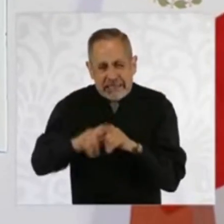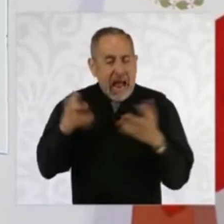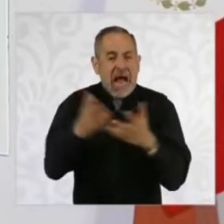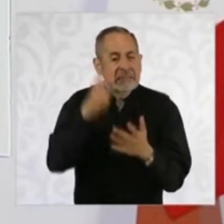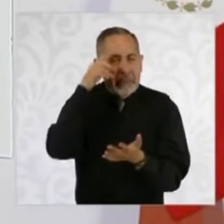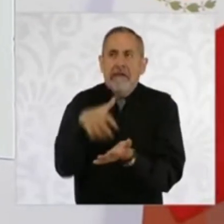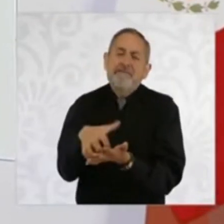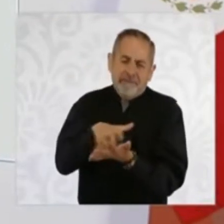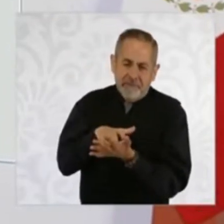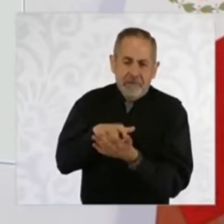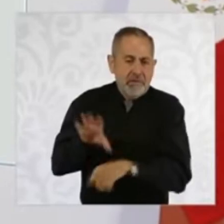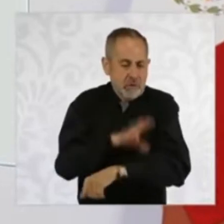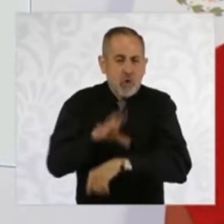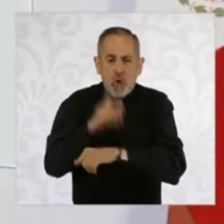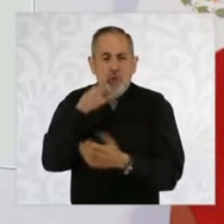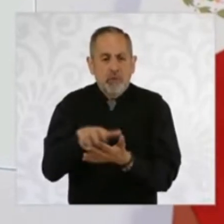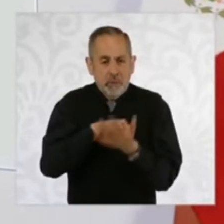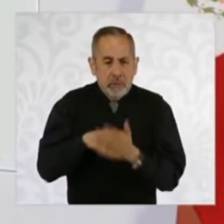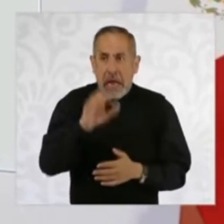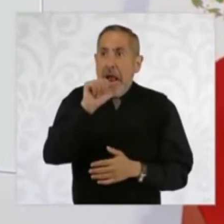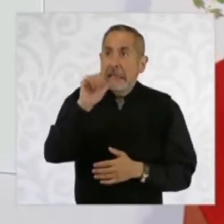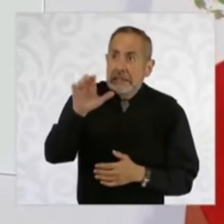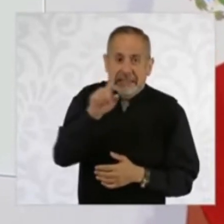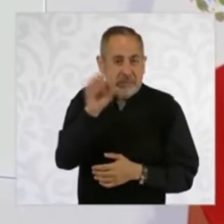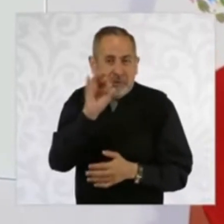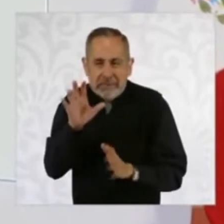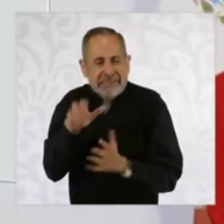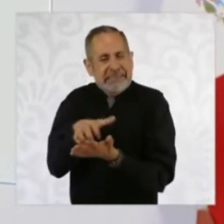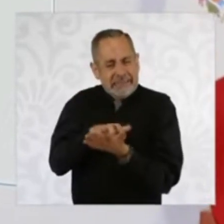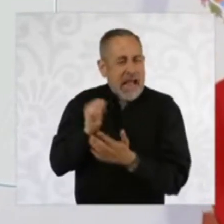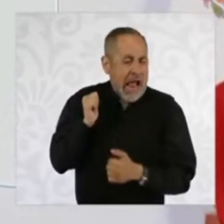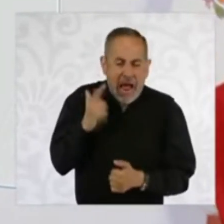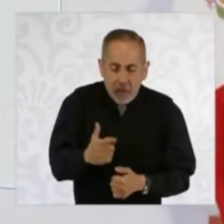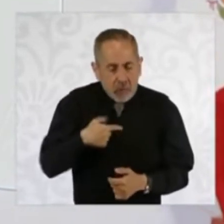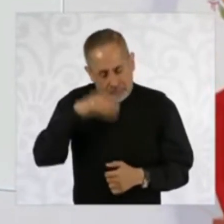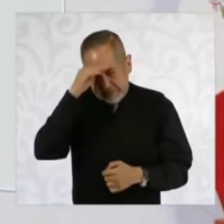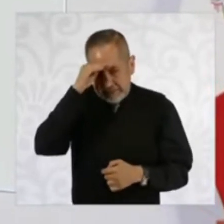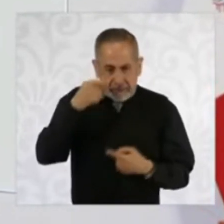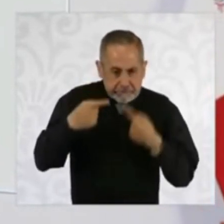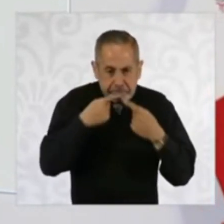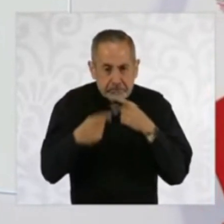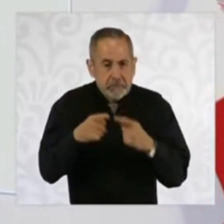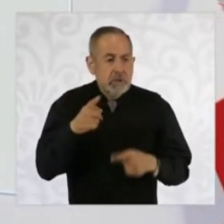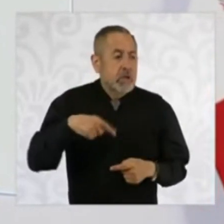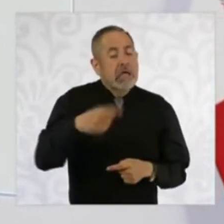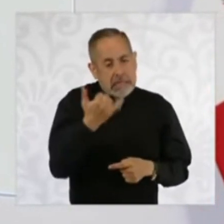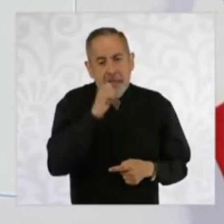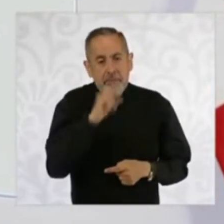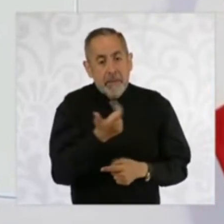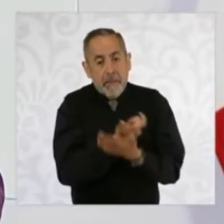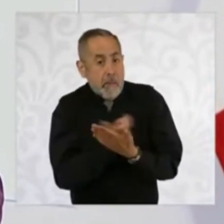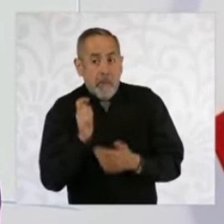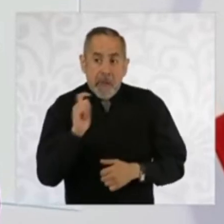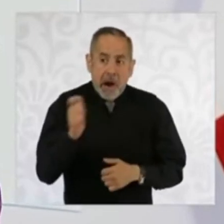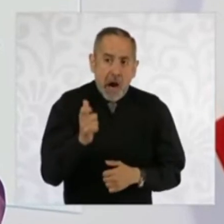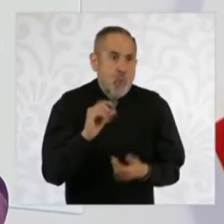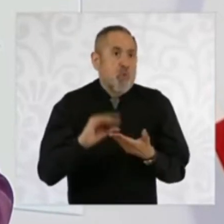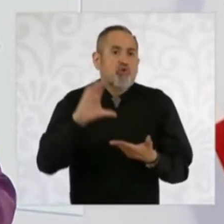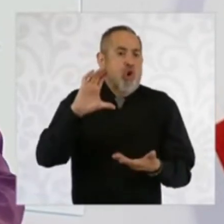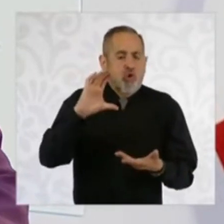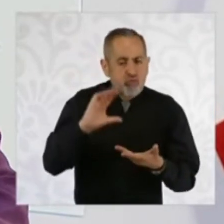se requiera tanto uso de aire acondicionado y al mismo tiempo la disminución de las tarifas.